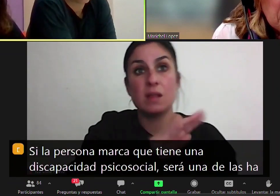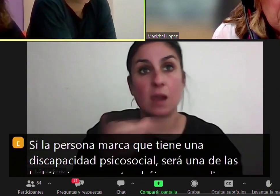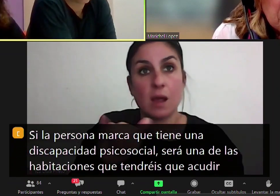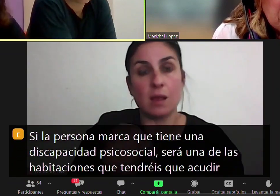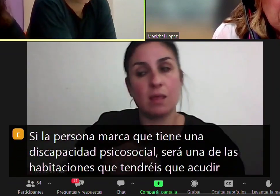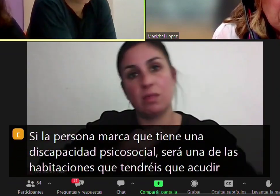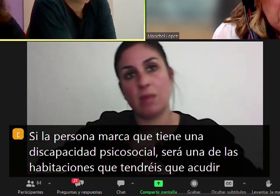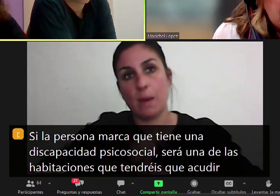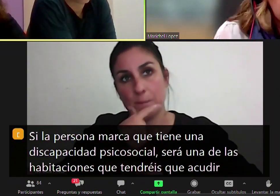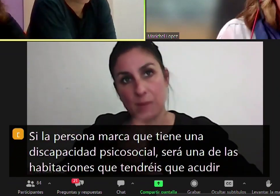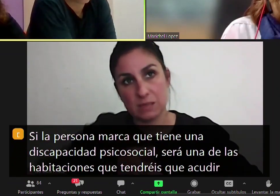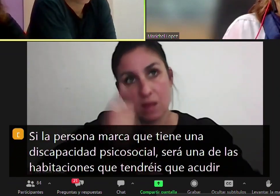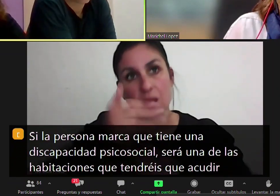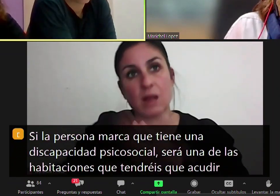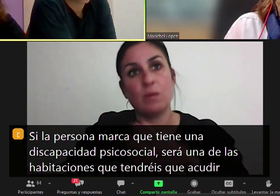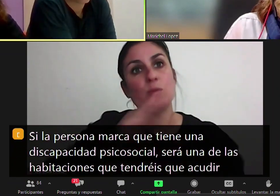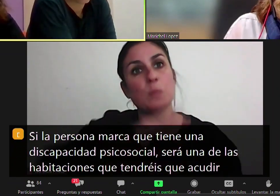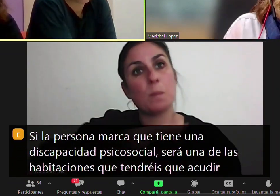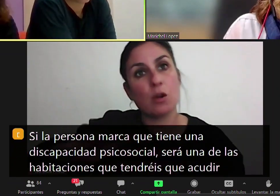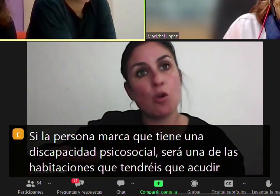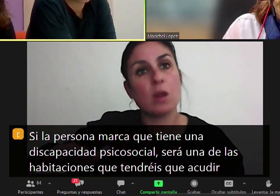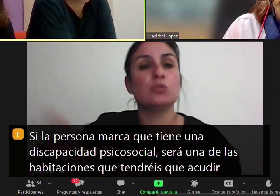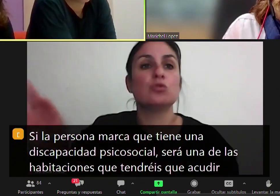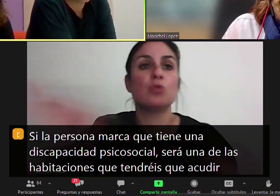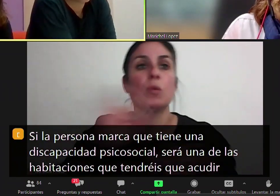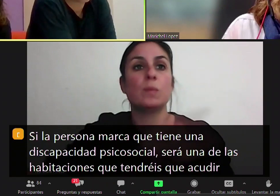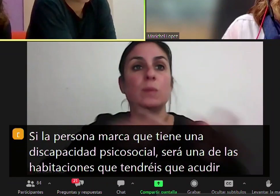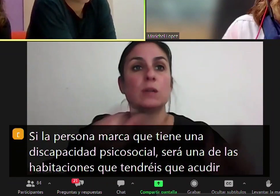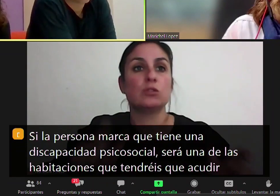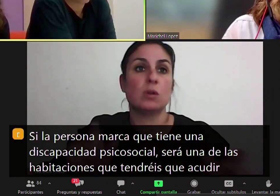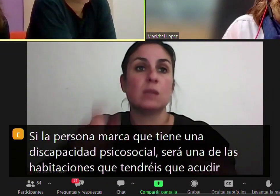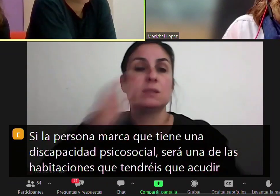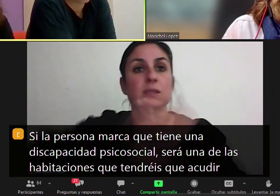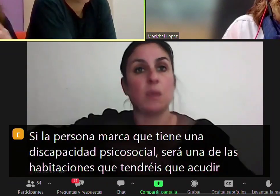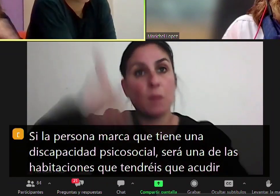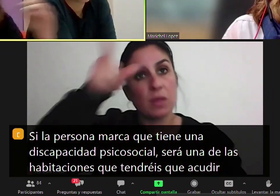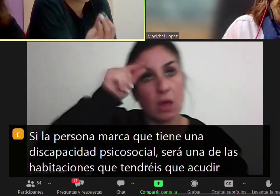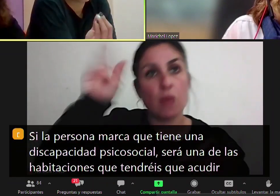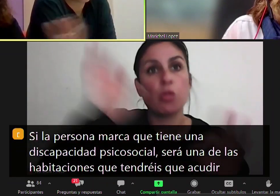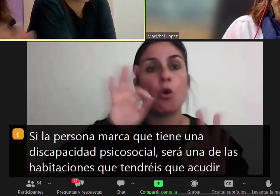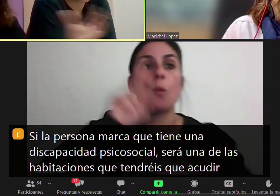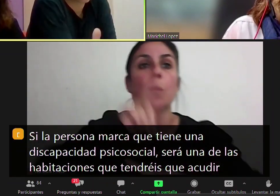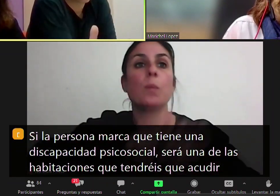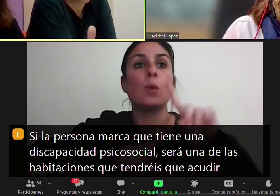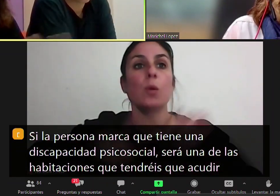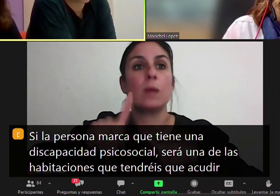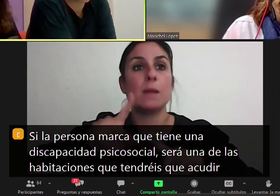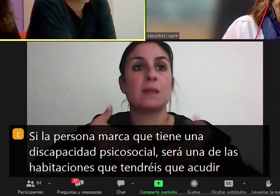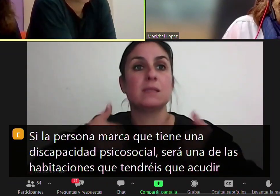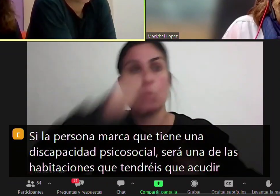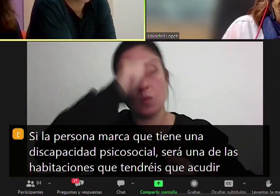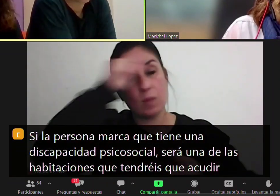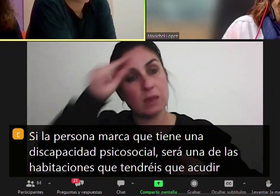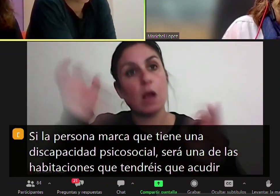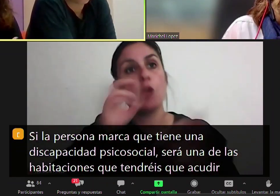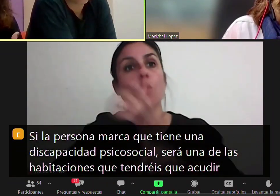discapacidad intelectual y en algunos momentos a personas con problemas de salud mental y a las personas de mayor edad. O sea, es comprensible